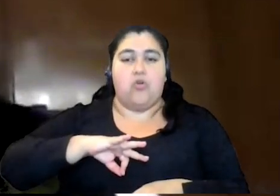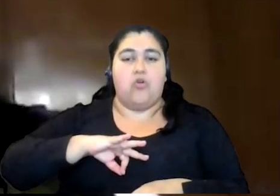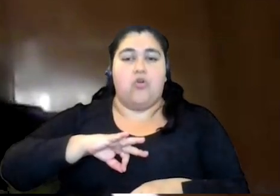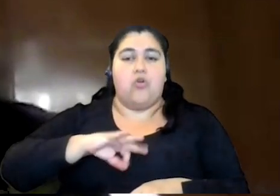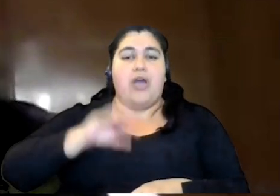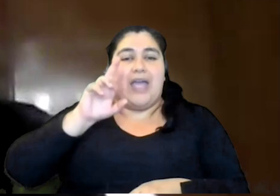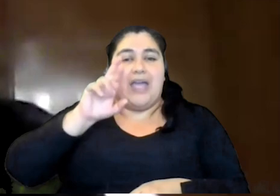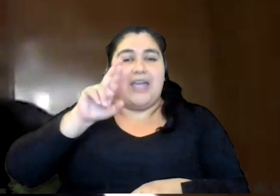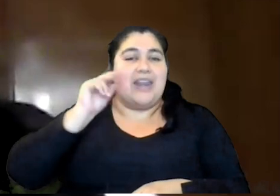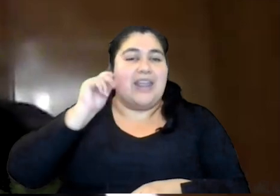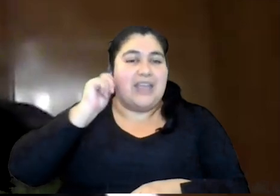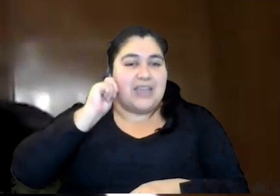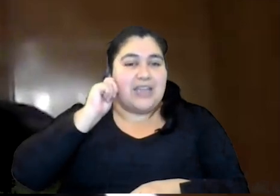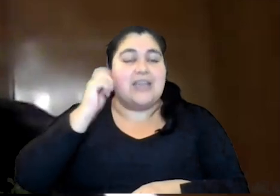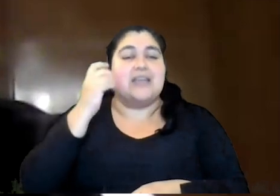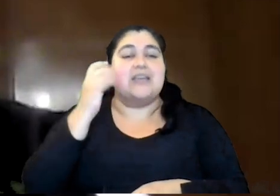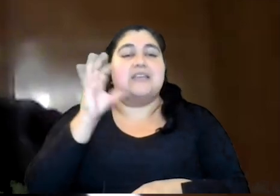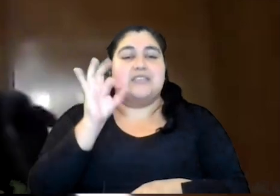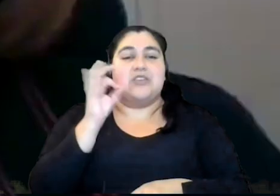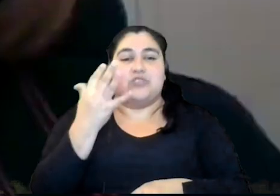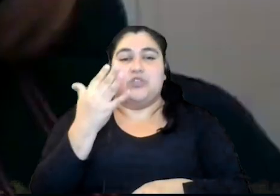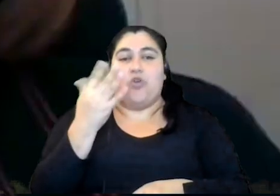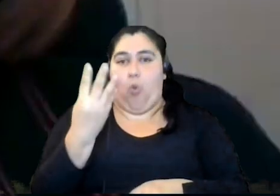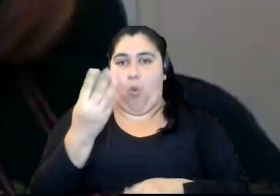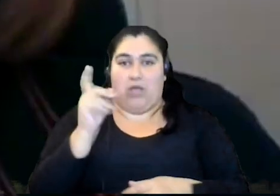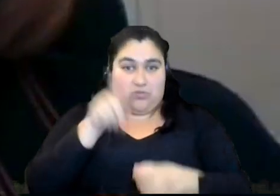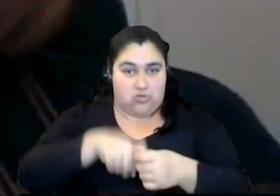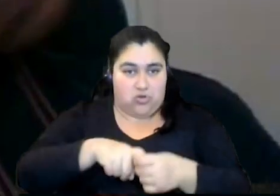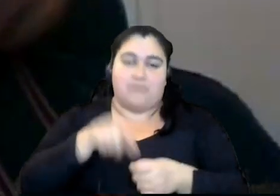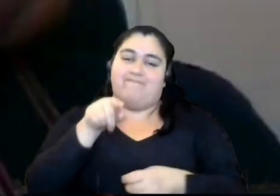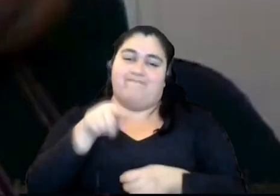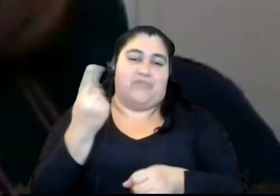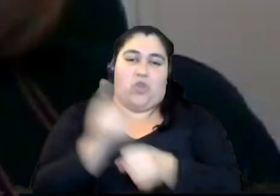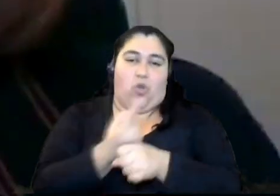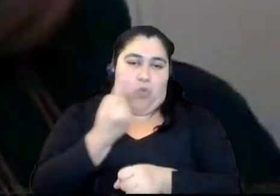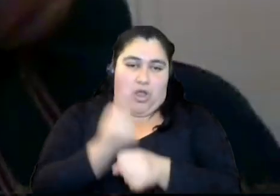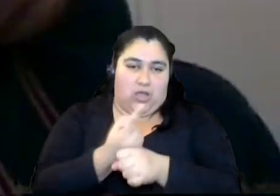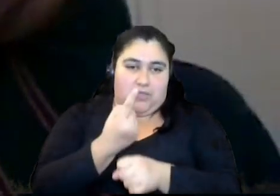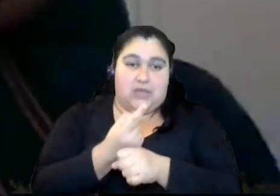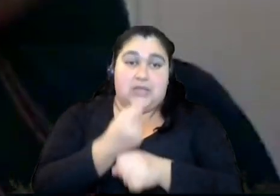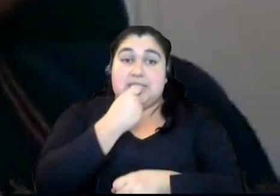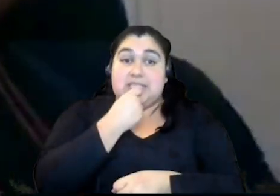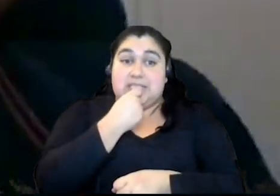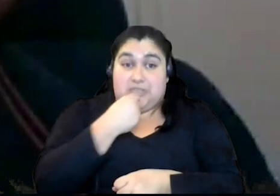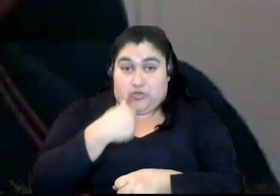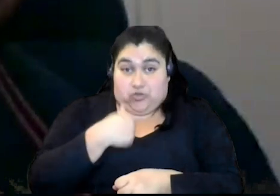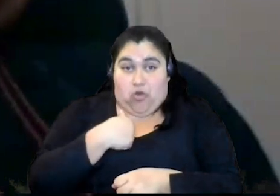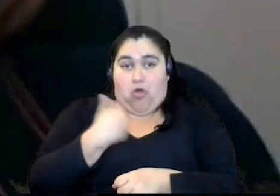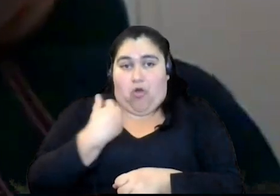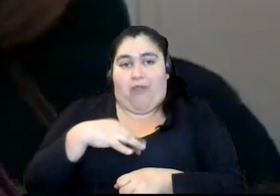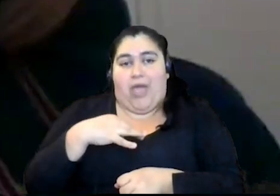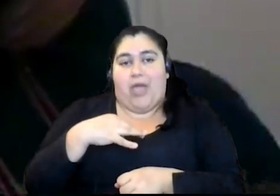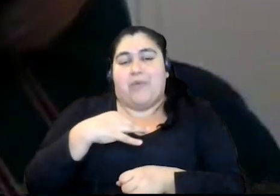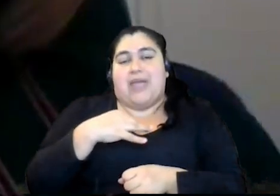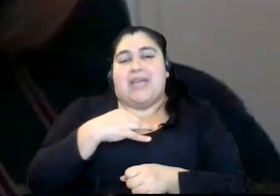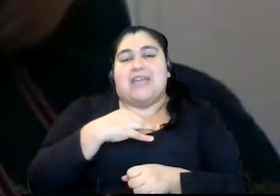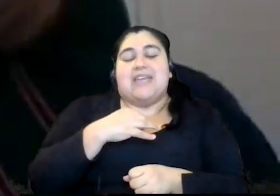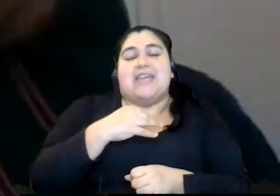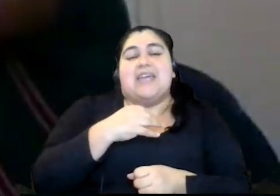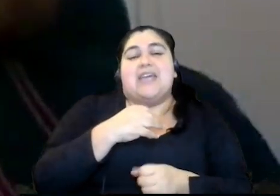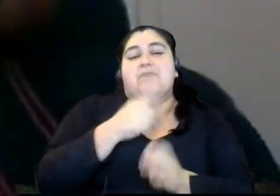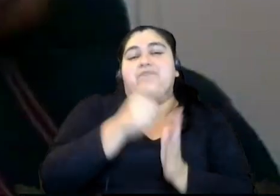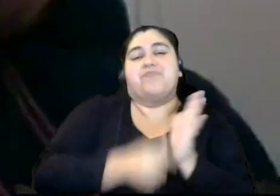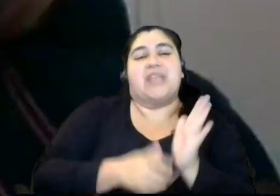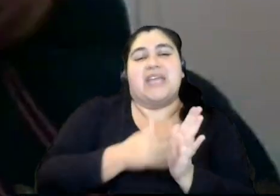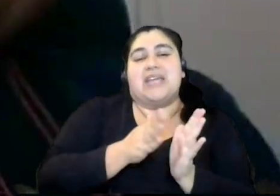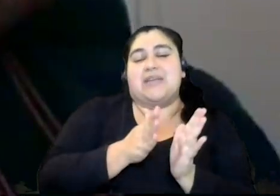de la RG 5704? No pueden. Si yo quiero ejercerla, tengo que ser un inscripto. Por eso les